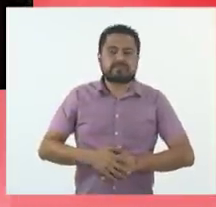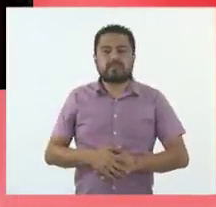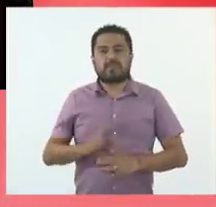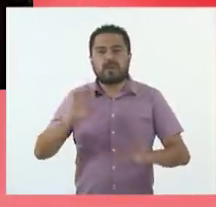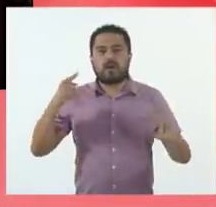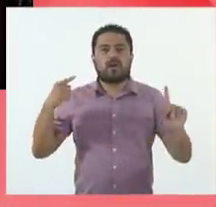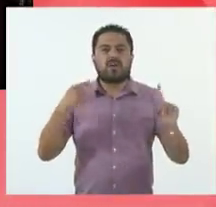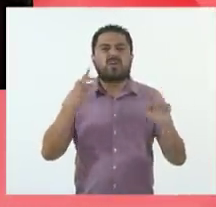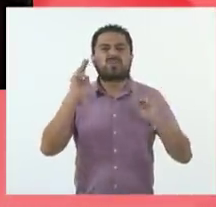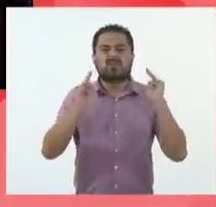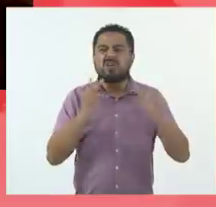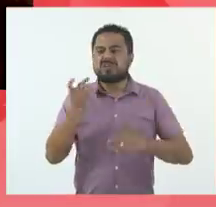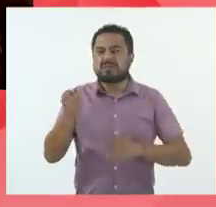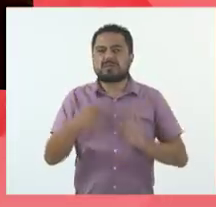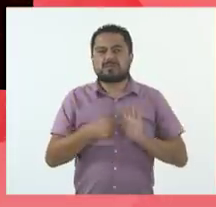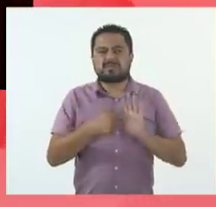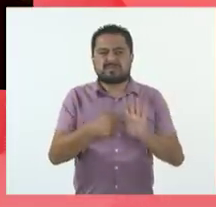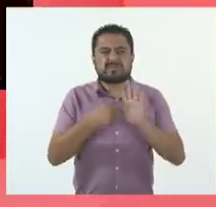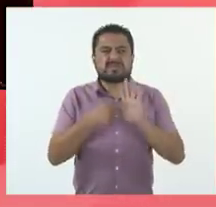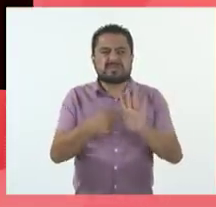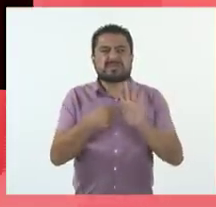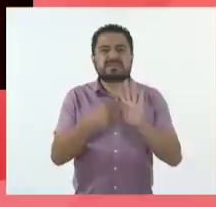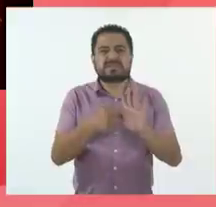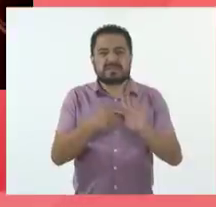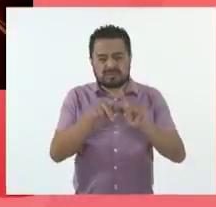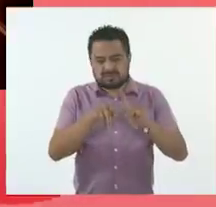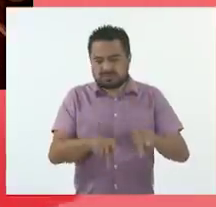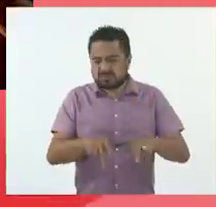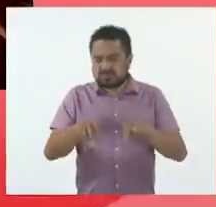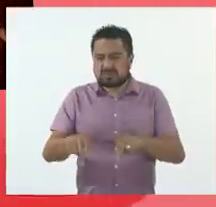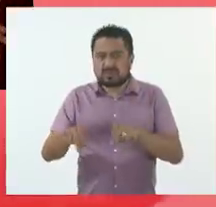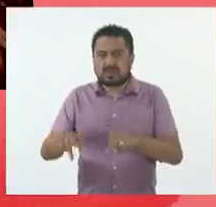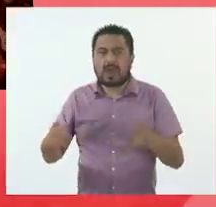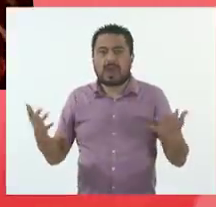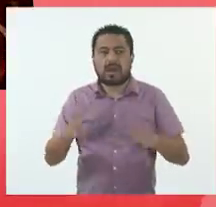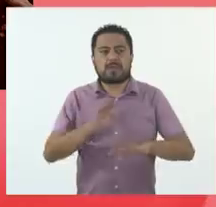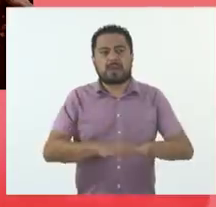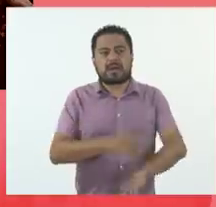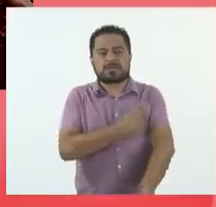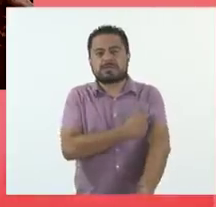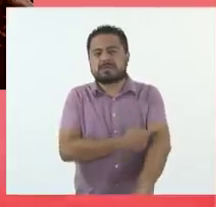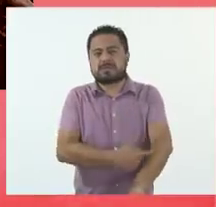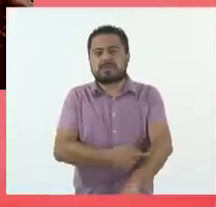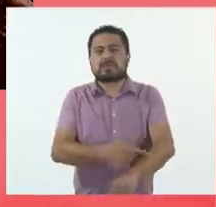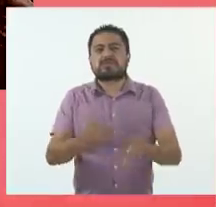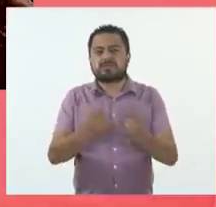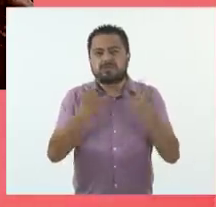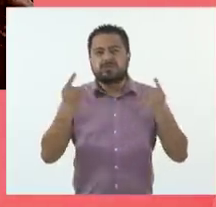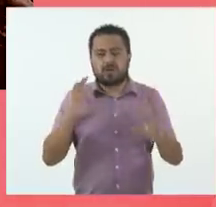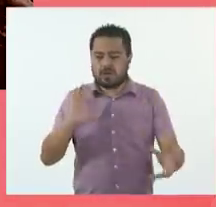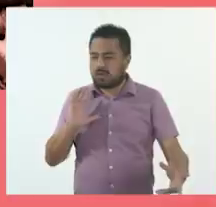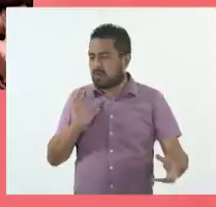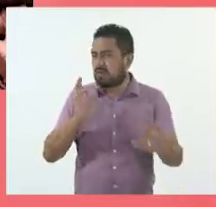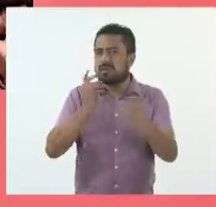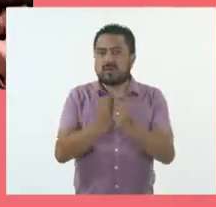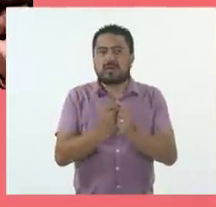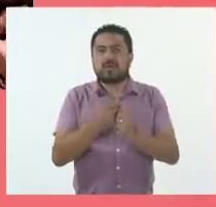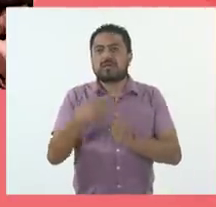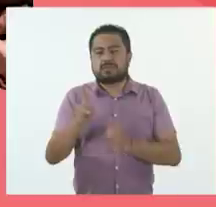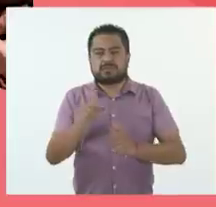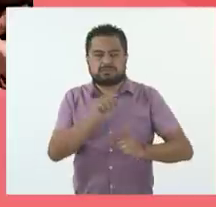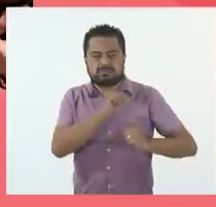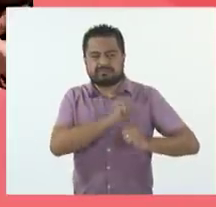El objetivo de este museo es mostrar los ritos mortuorios que se han practicado a lo largo de la historia de San Juan del Río, desde su